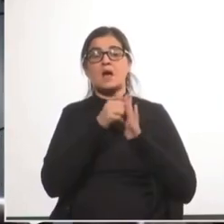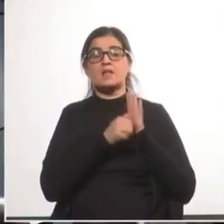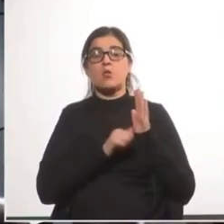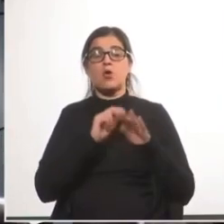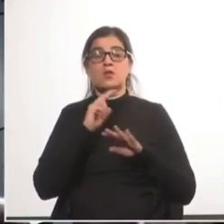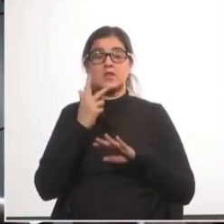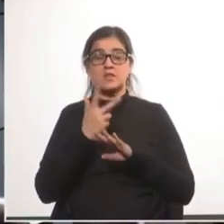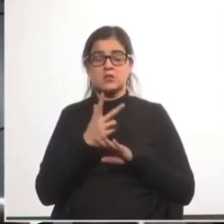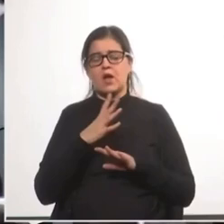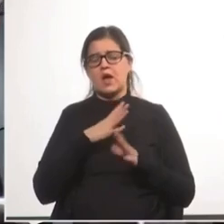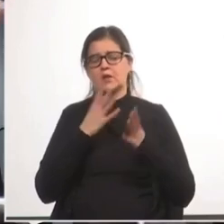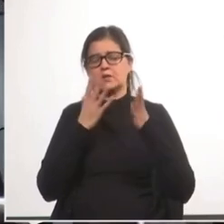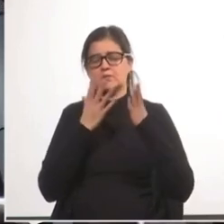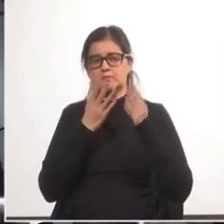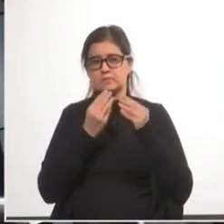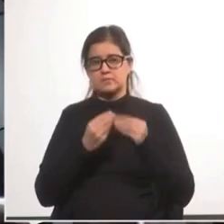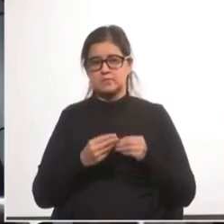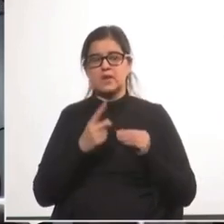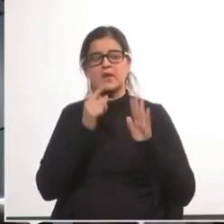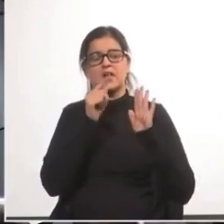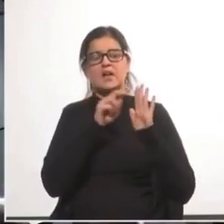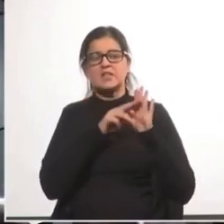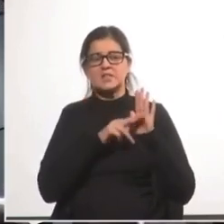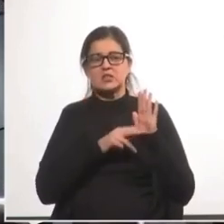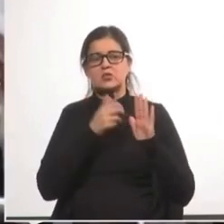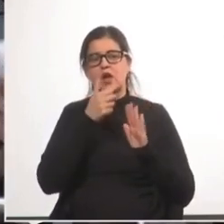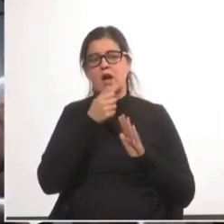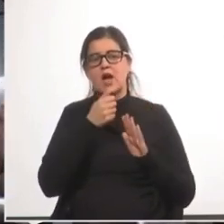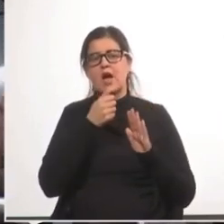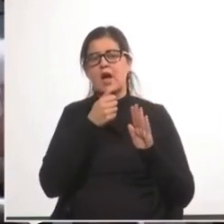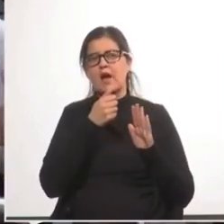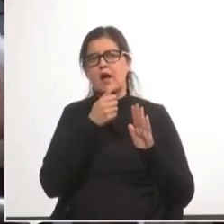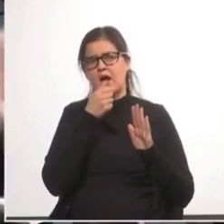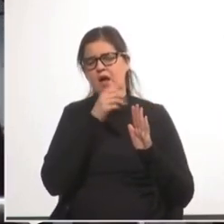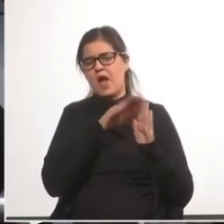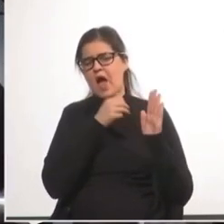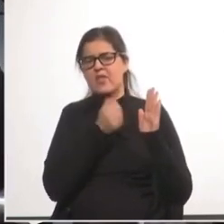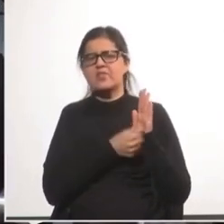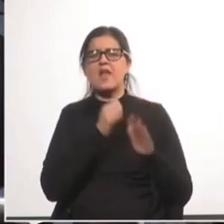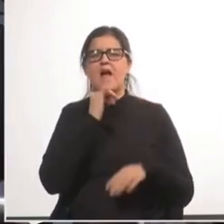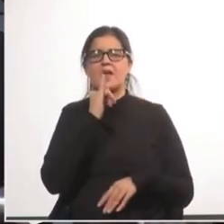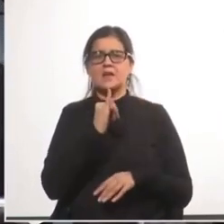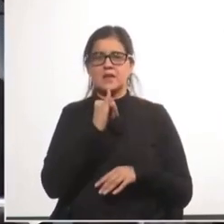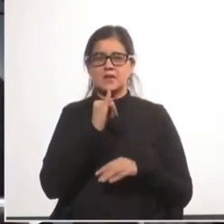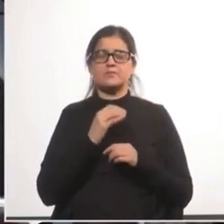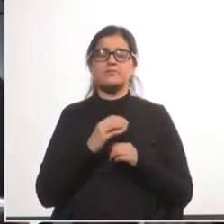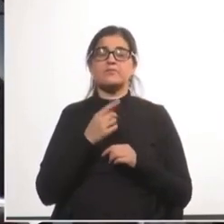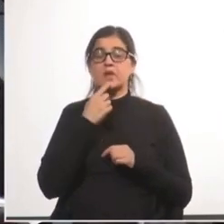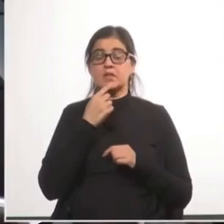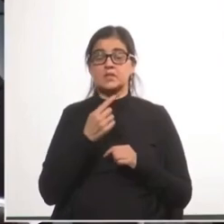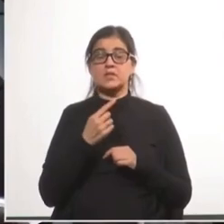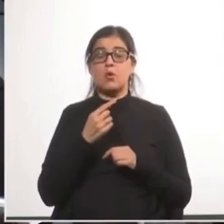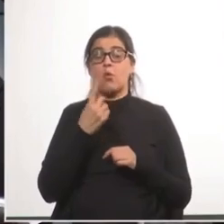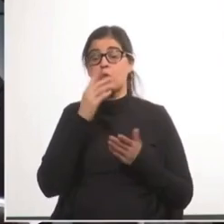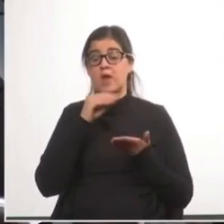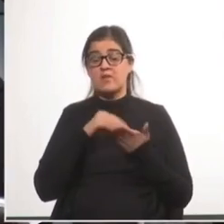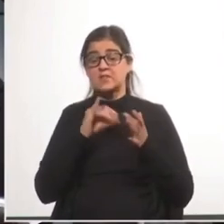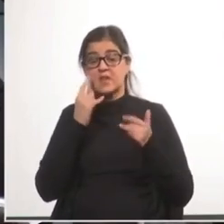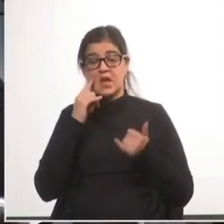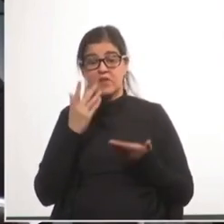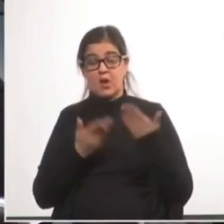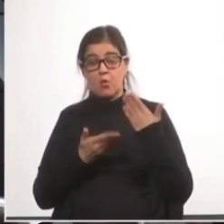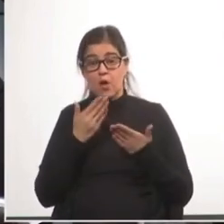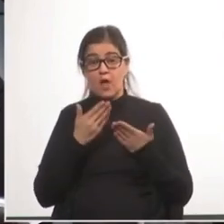tercero hay una cantidad de incisos, A, B, C, D, F, hasta el I, que dice, una vez evaluados